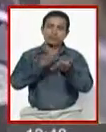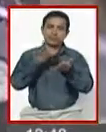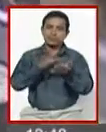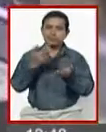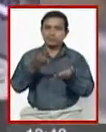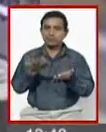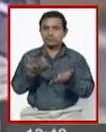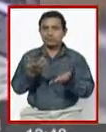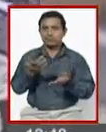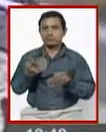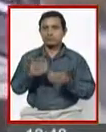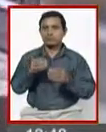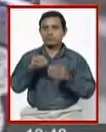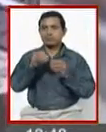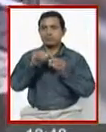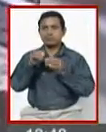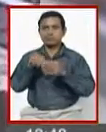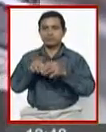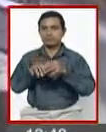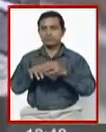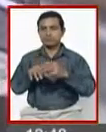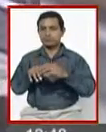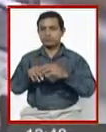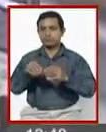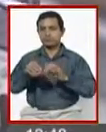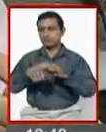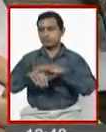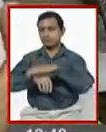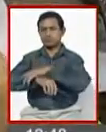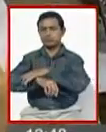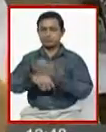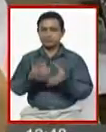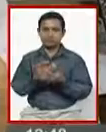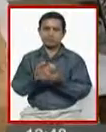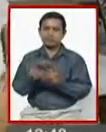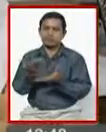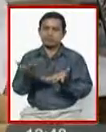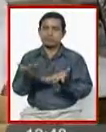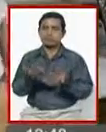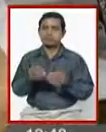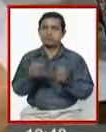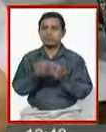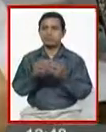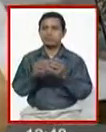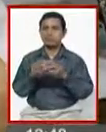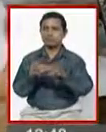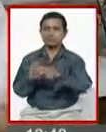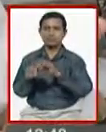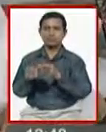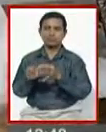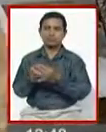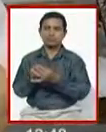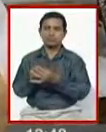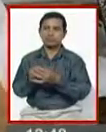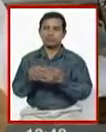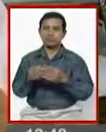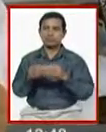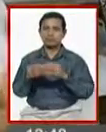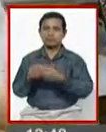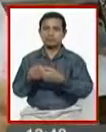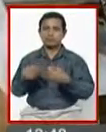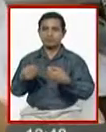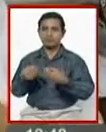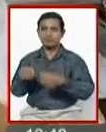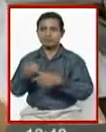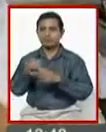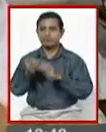de colocarse en el brazo o en la mano alguna pieza que... que esté fuera del